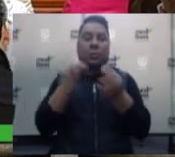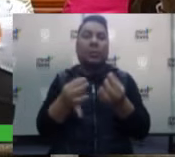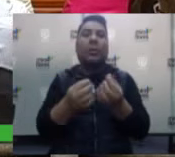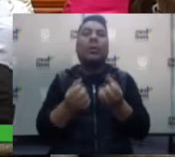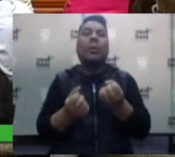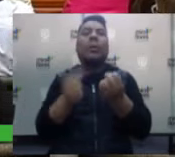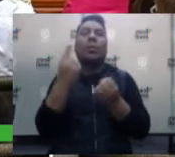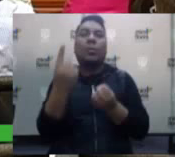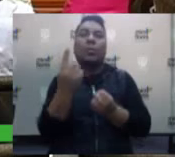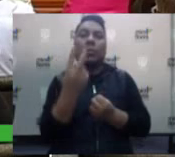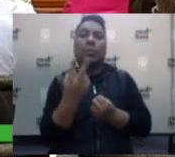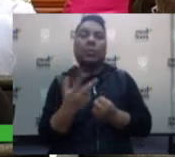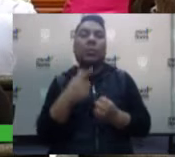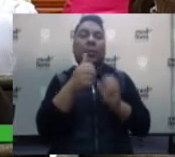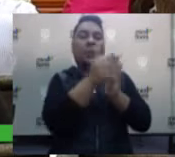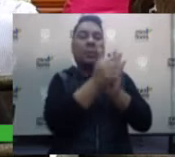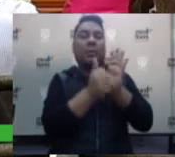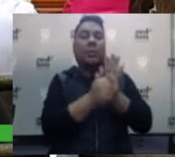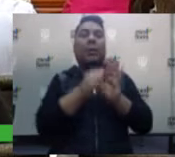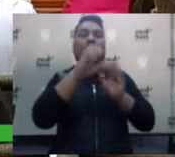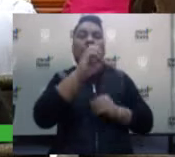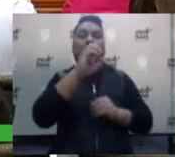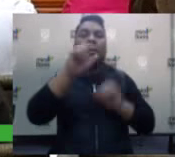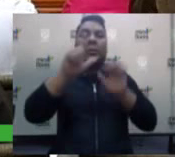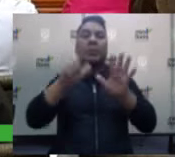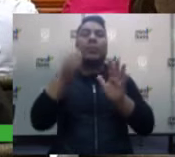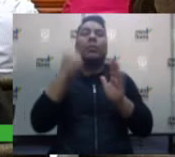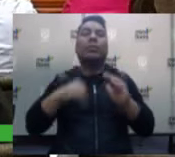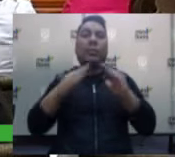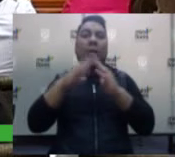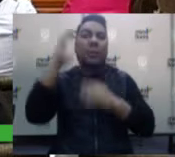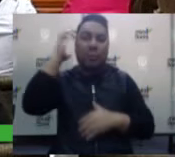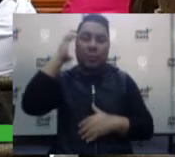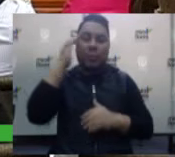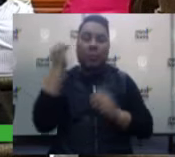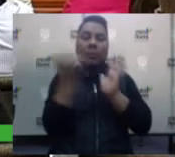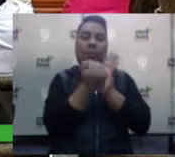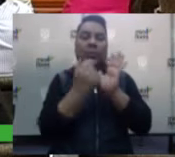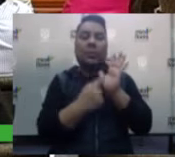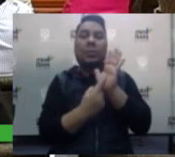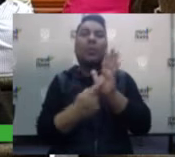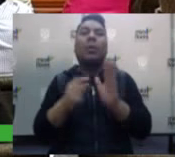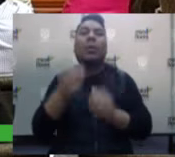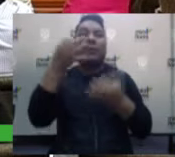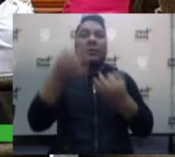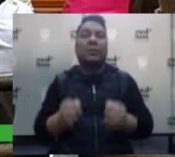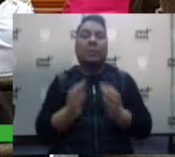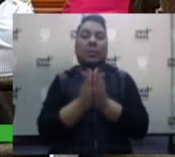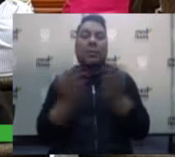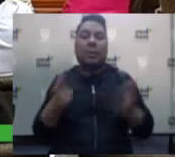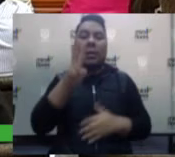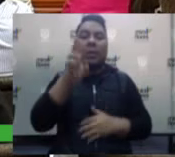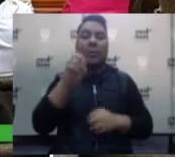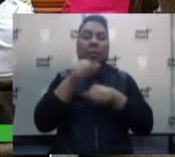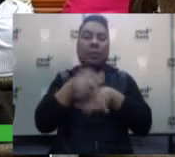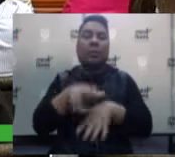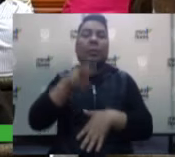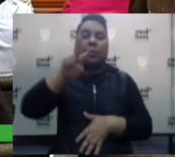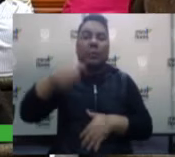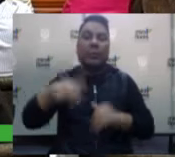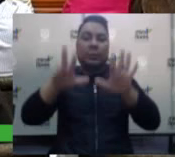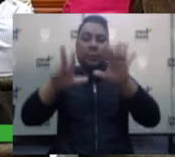de Alcaldía 007-2018 Municipal de Miraflores, publicado en el Diario Oficial El Peruano el día 20 de julio